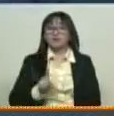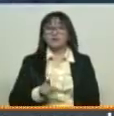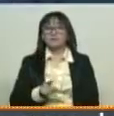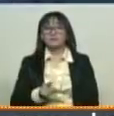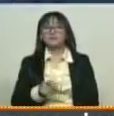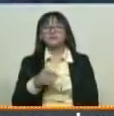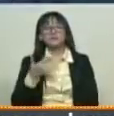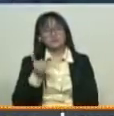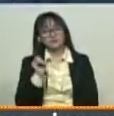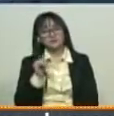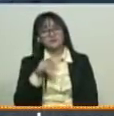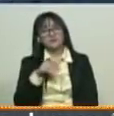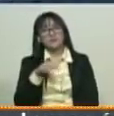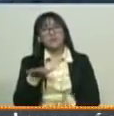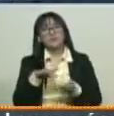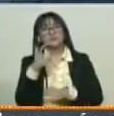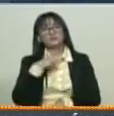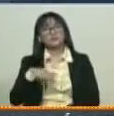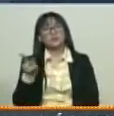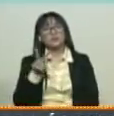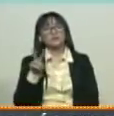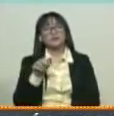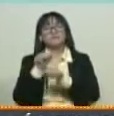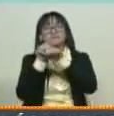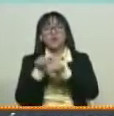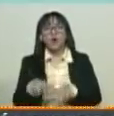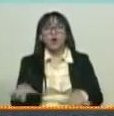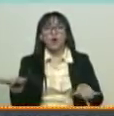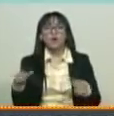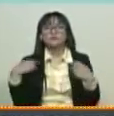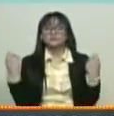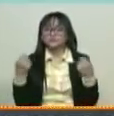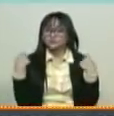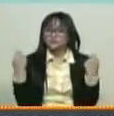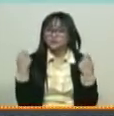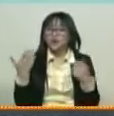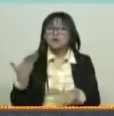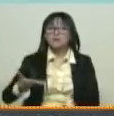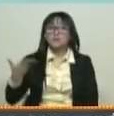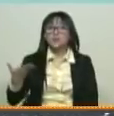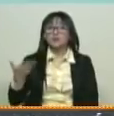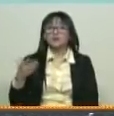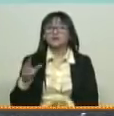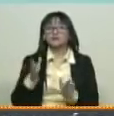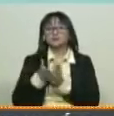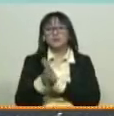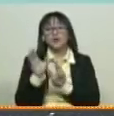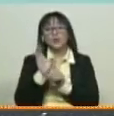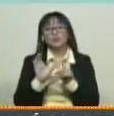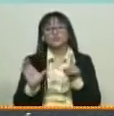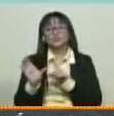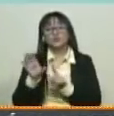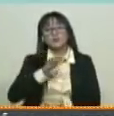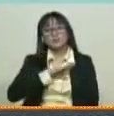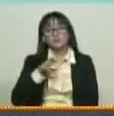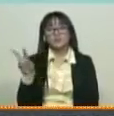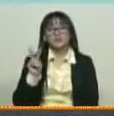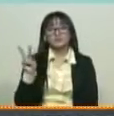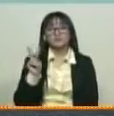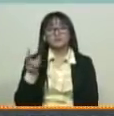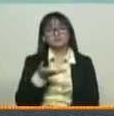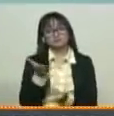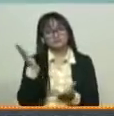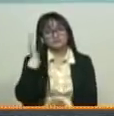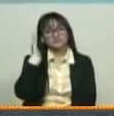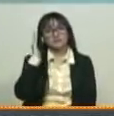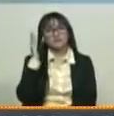movimiento Somos Venezuela. En los despliegues que hemos tenido, hemos hecho una promoción muy importante de la cultura productiva del venezolano, porque sabemos